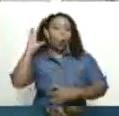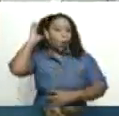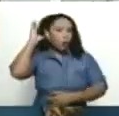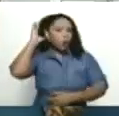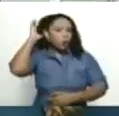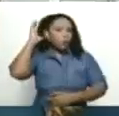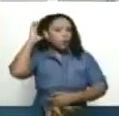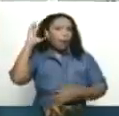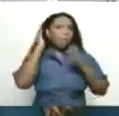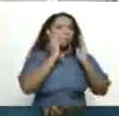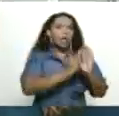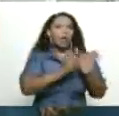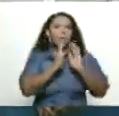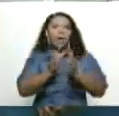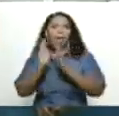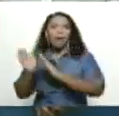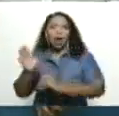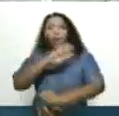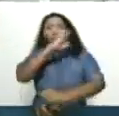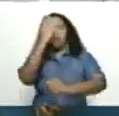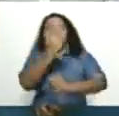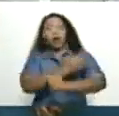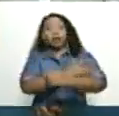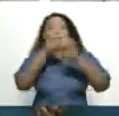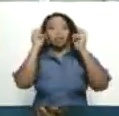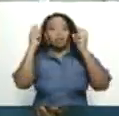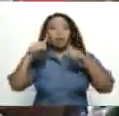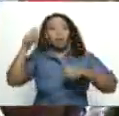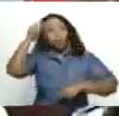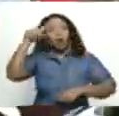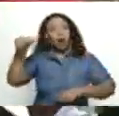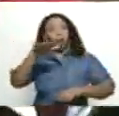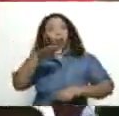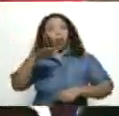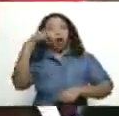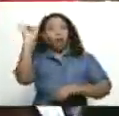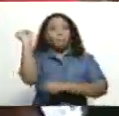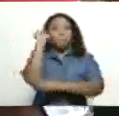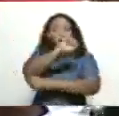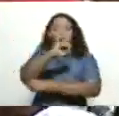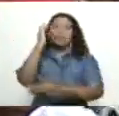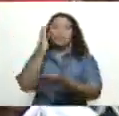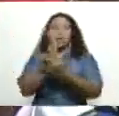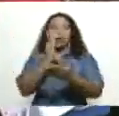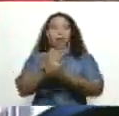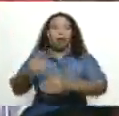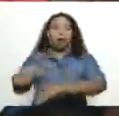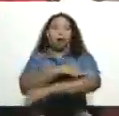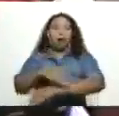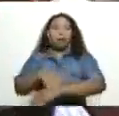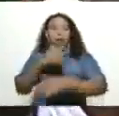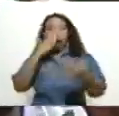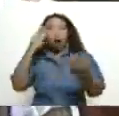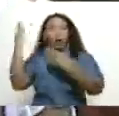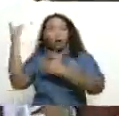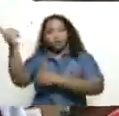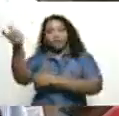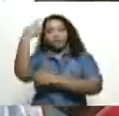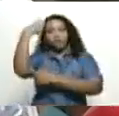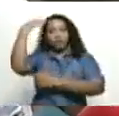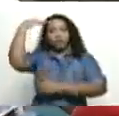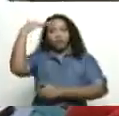la organización, la fuerza material del pueblo, la que los derrota siempre en la calle. Así nos lo enseñó el